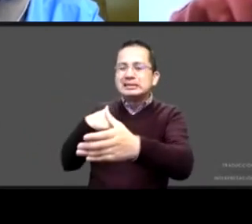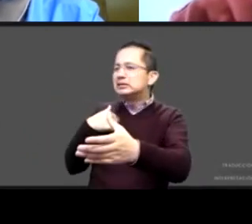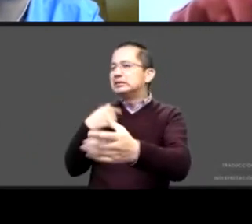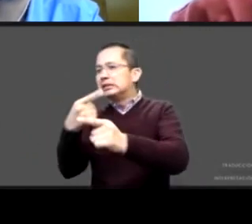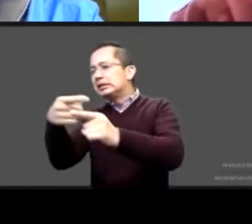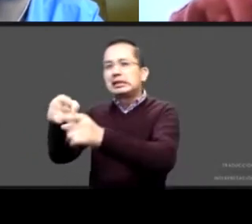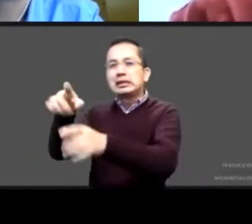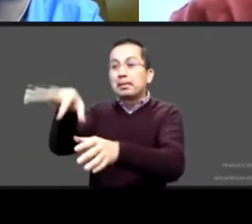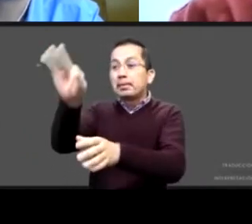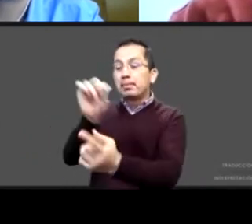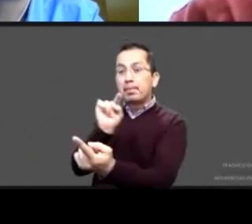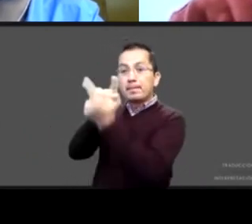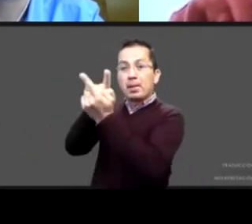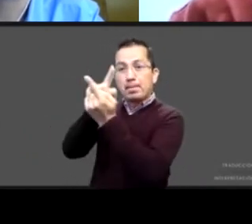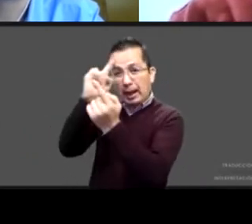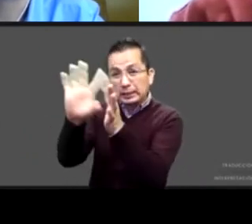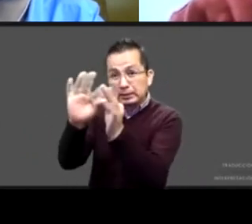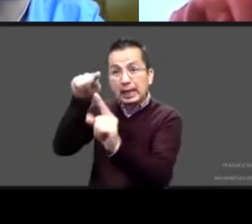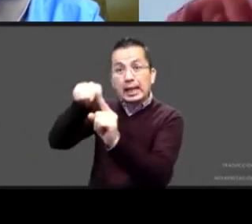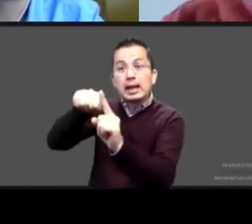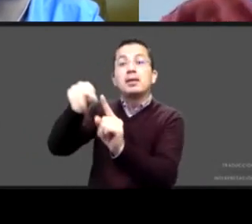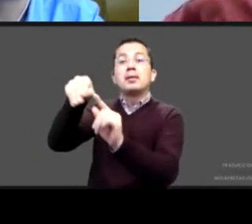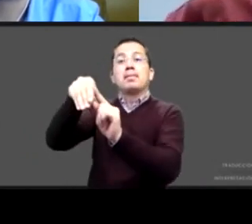información y por supuesto la oferta de servicios.